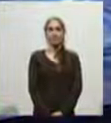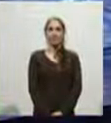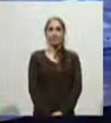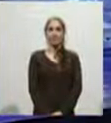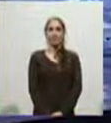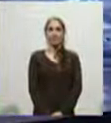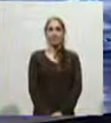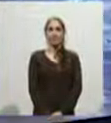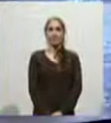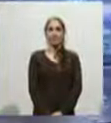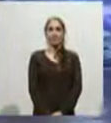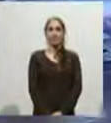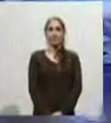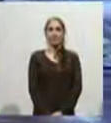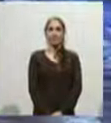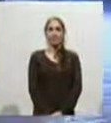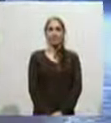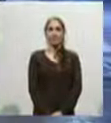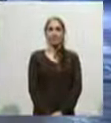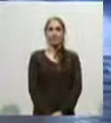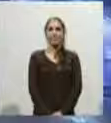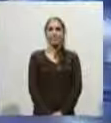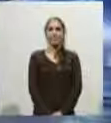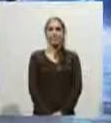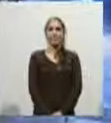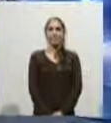ti. Mi planeta voy a